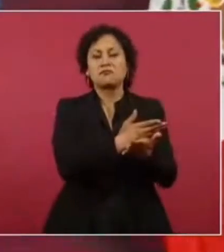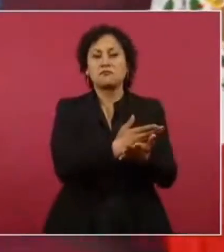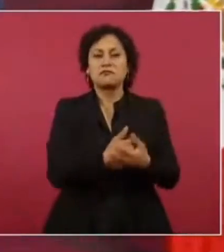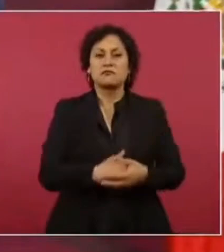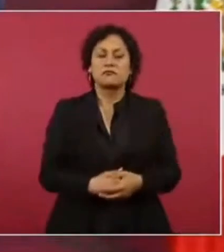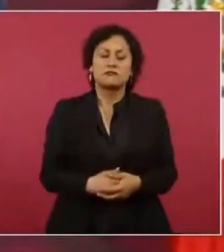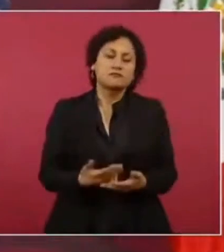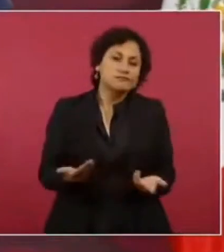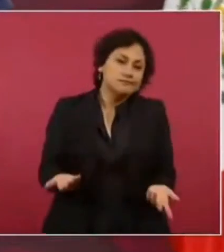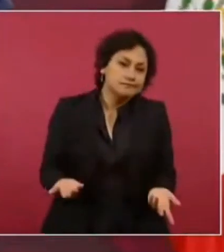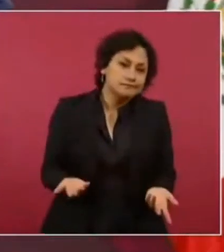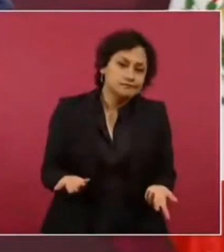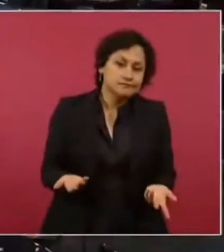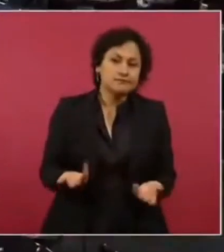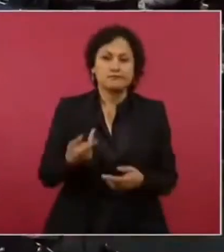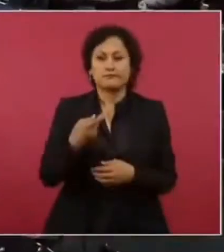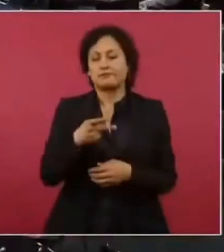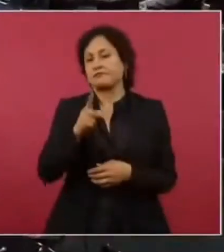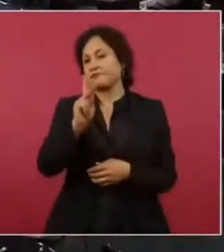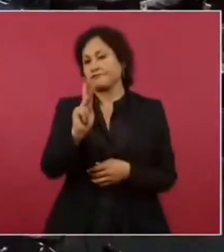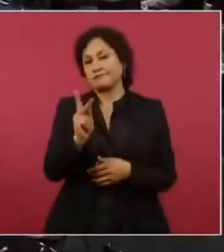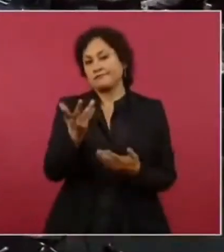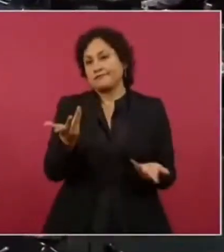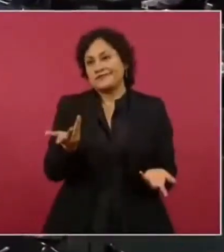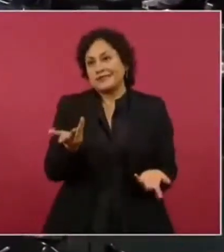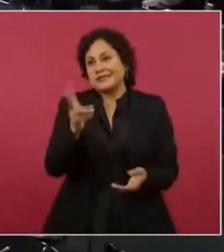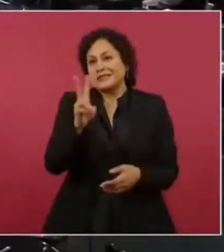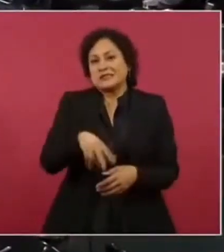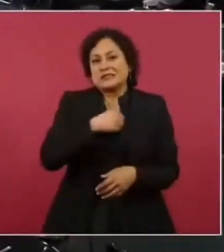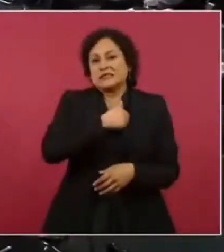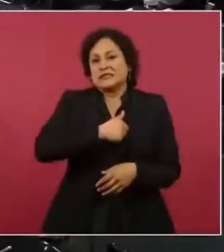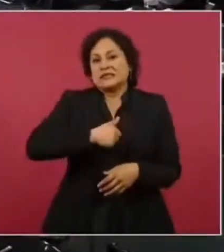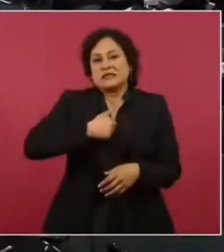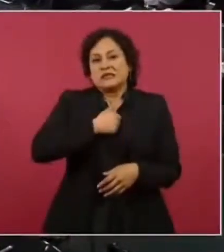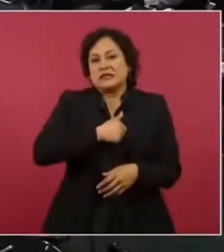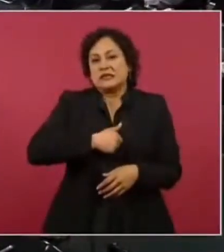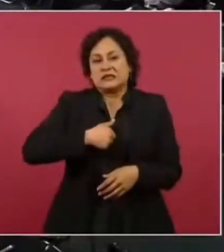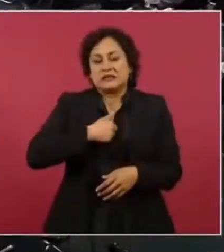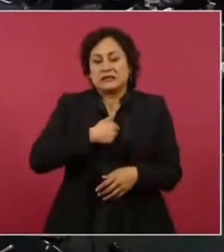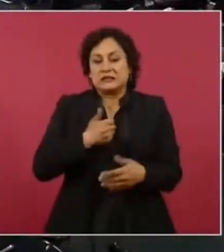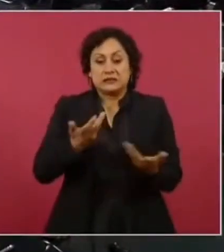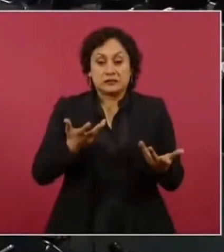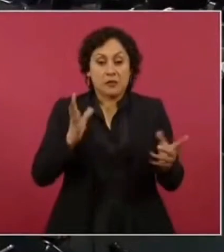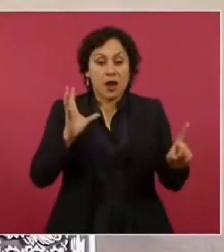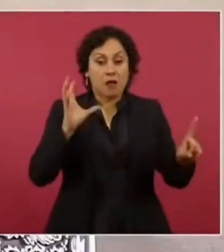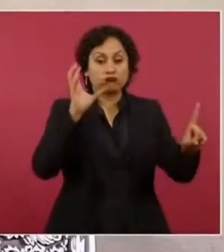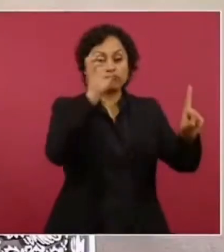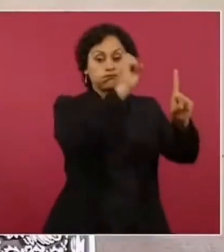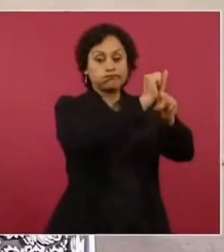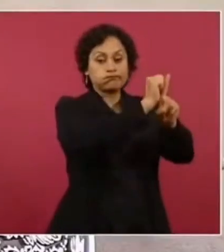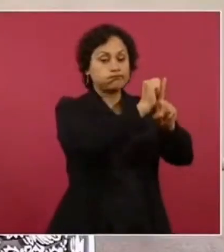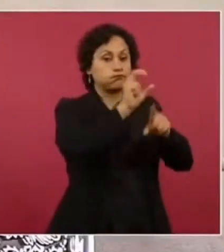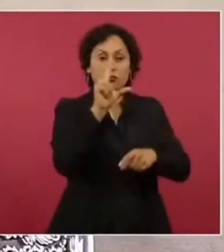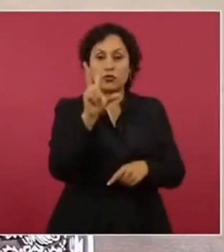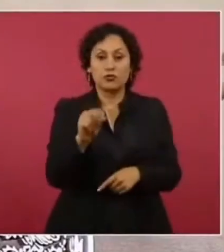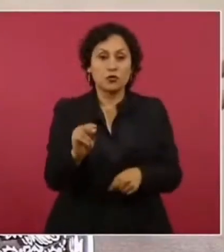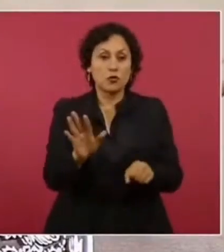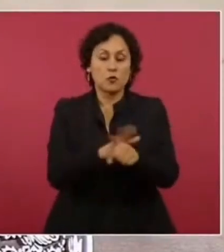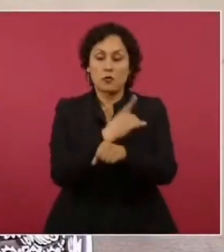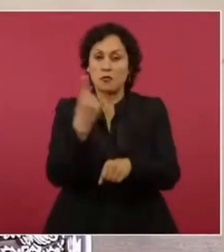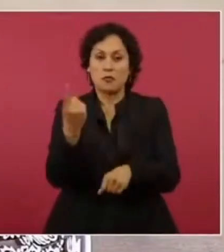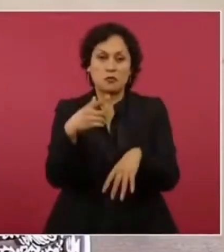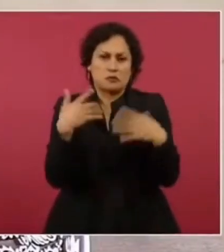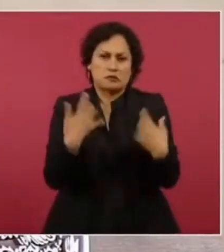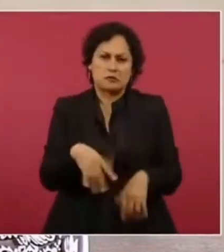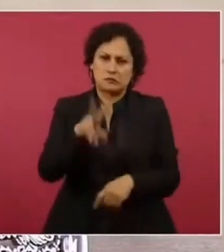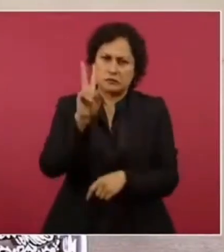no sea de esa manera porque corren muchísimos riesgos mucho